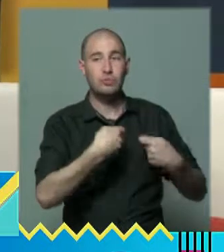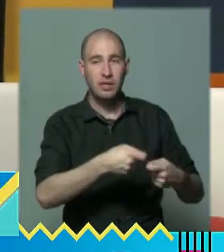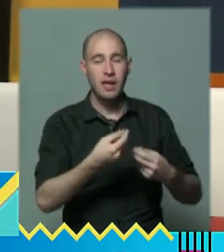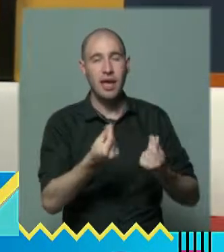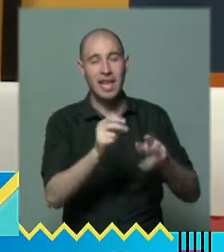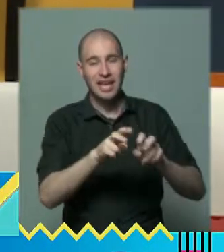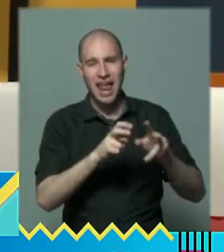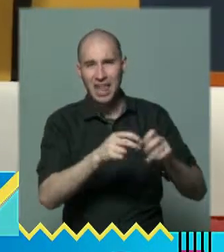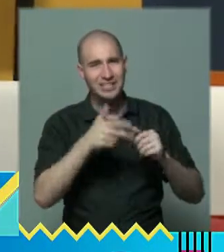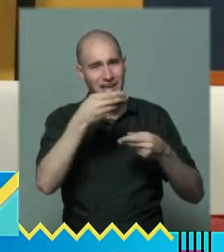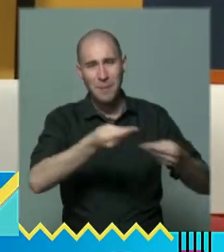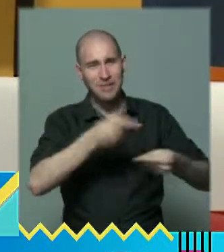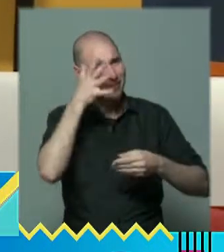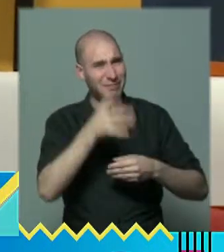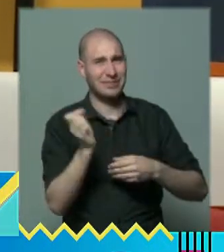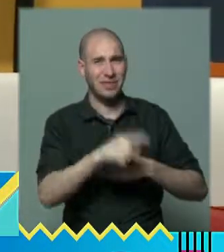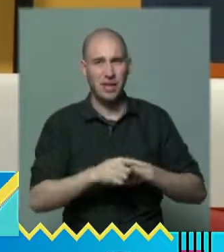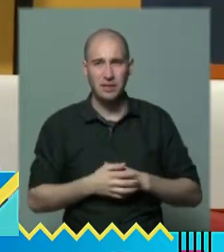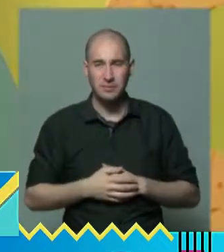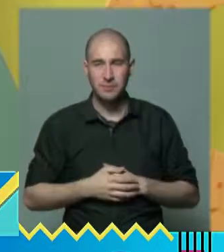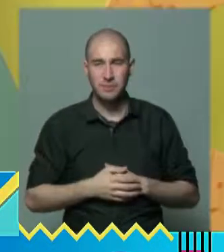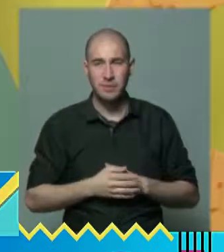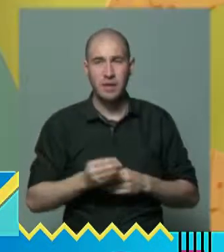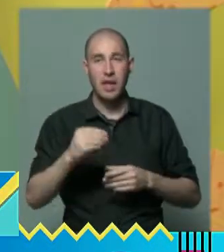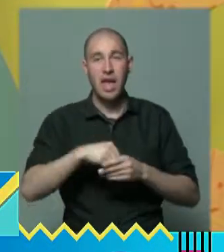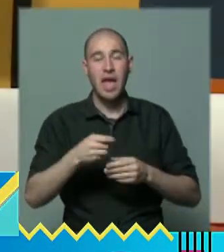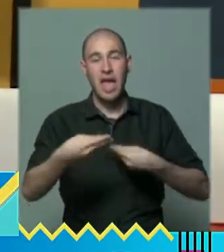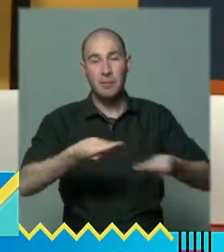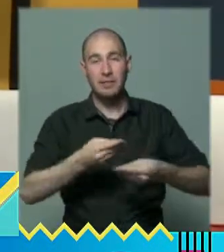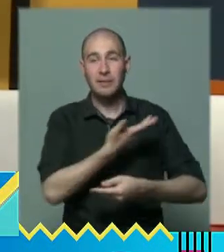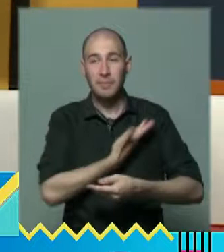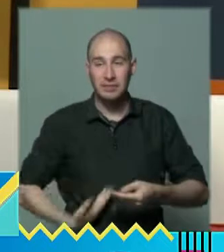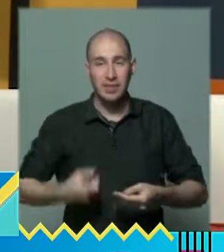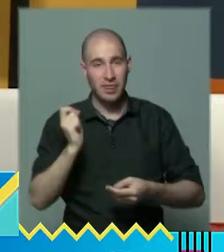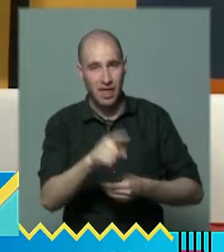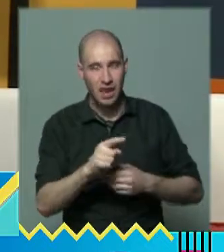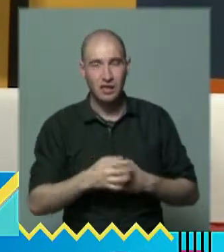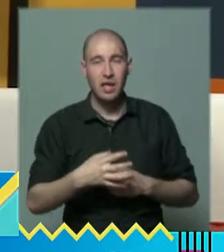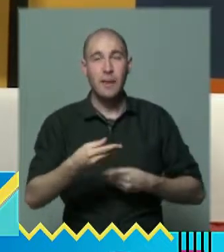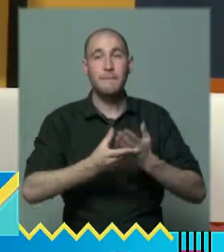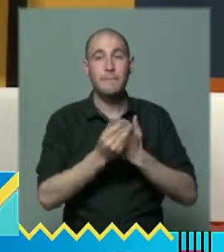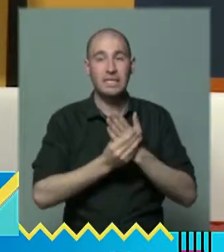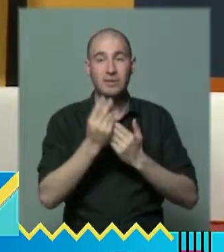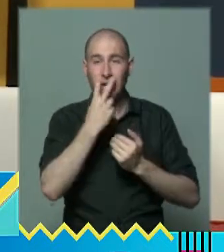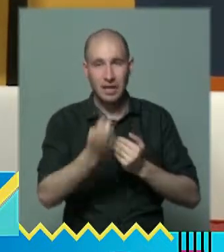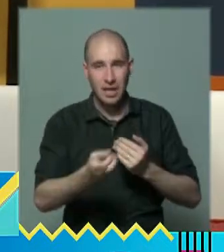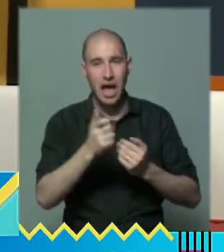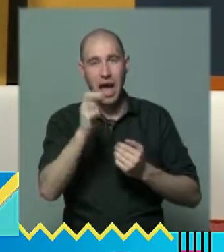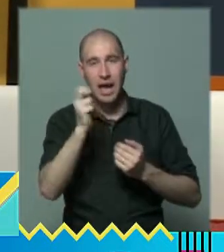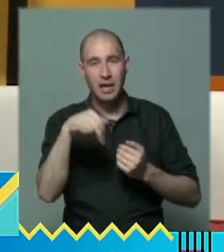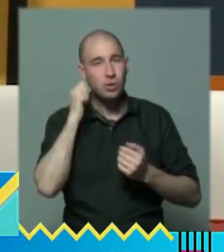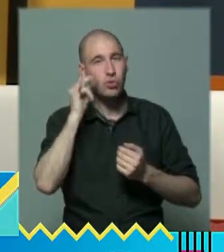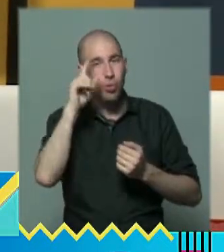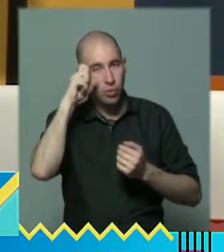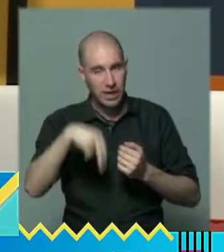ganancias inmensas que tienen las empresas, incluidas las empresas del presidente, las empresas del ministro de Energía, Aranguren,